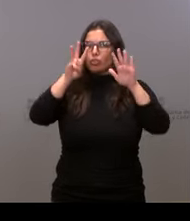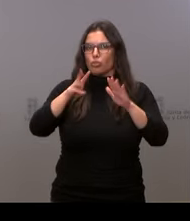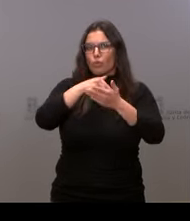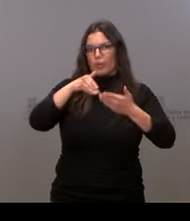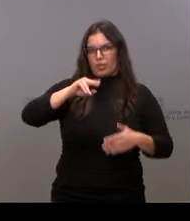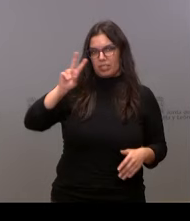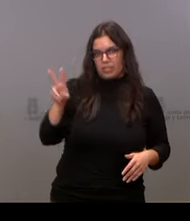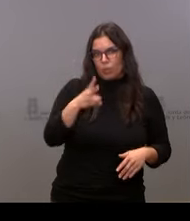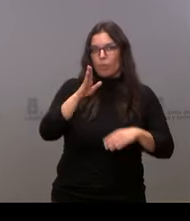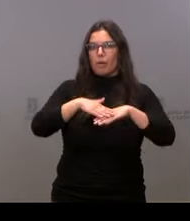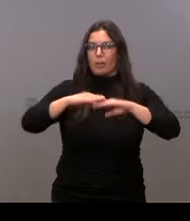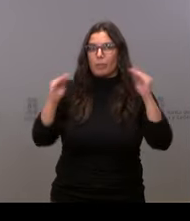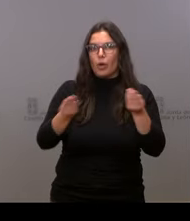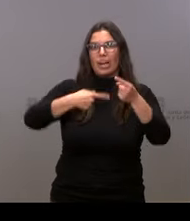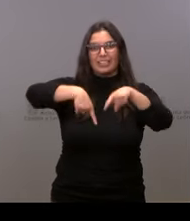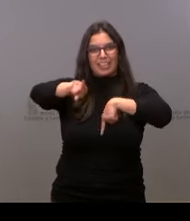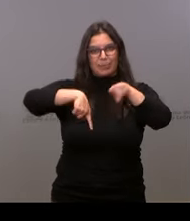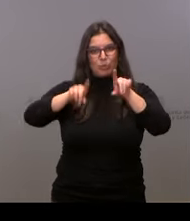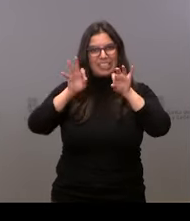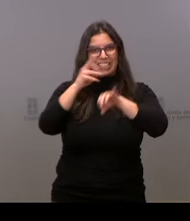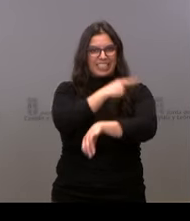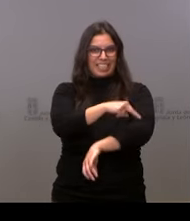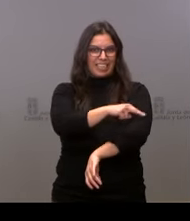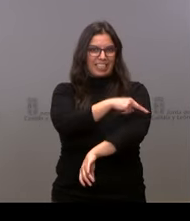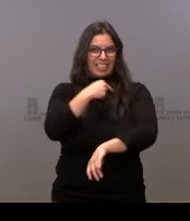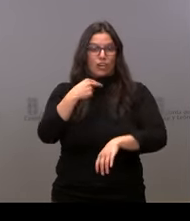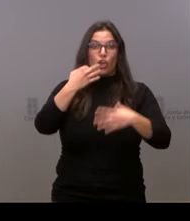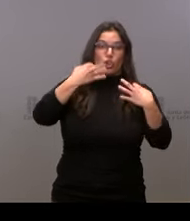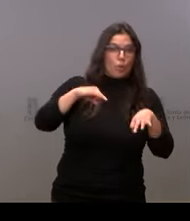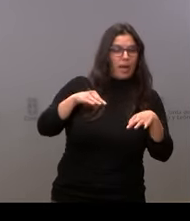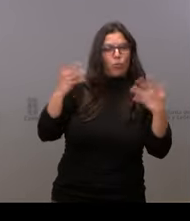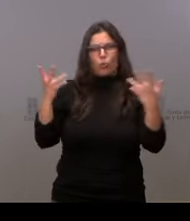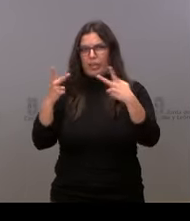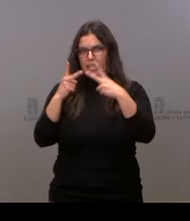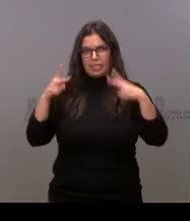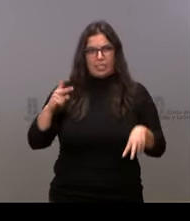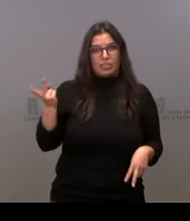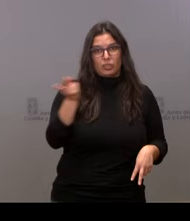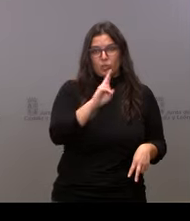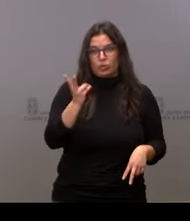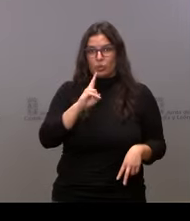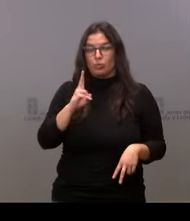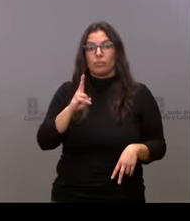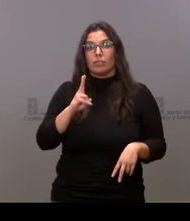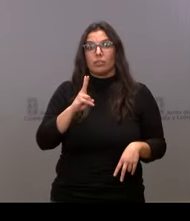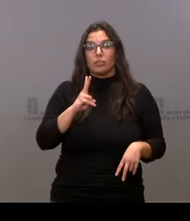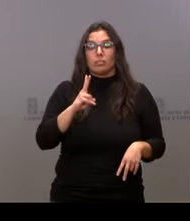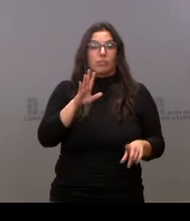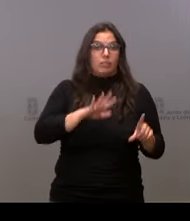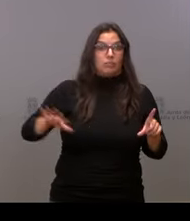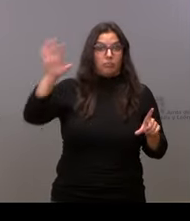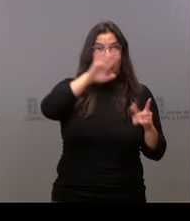para mejorar el transporte sanitario ordinario y urgente incluso en a toda la comunidad que teníamos tres helicópteros